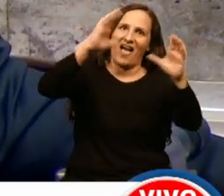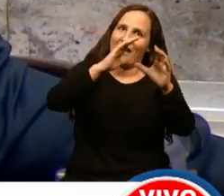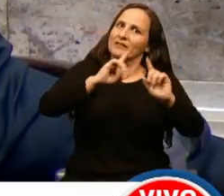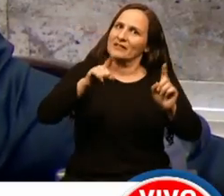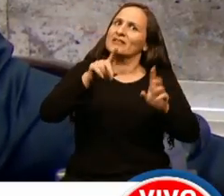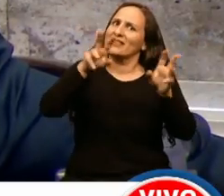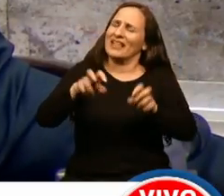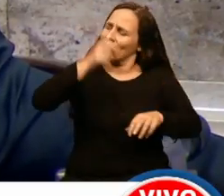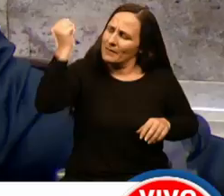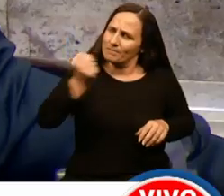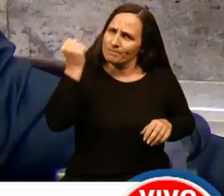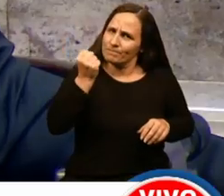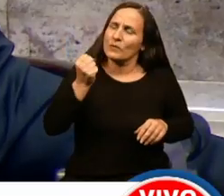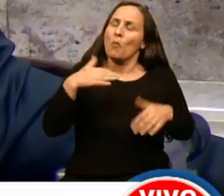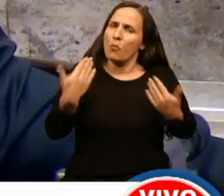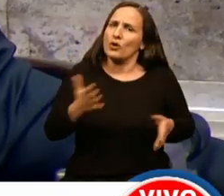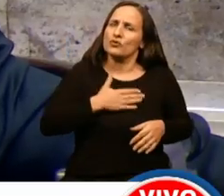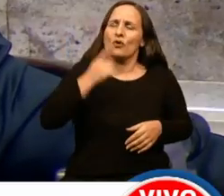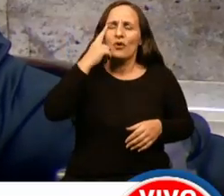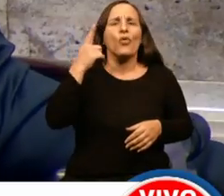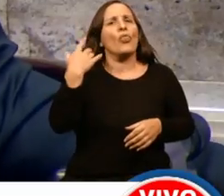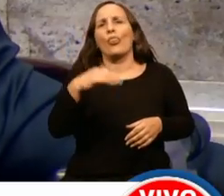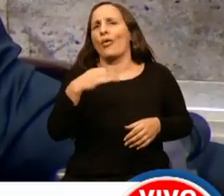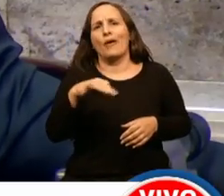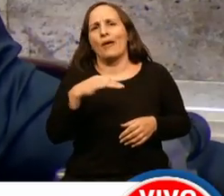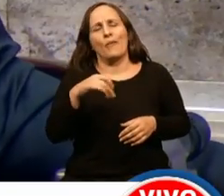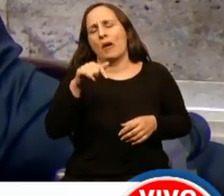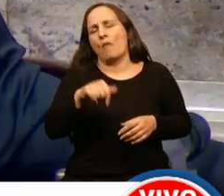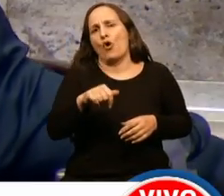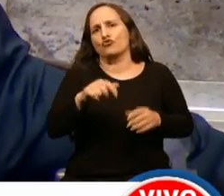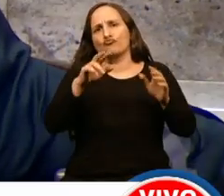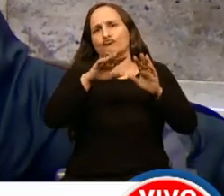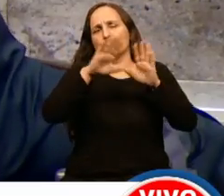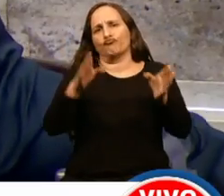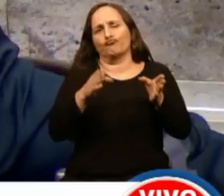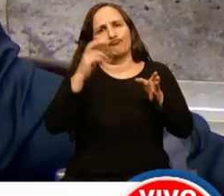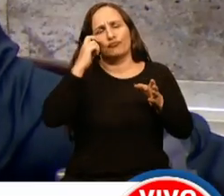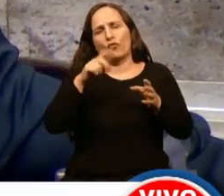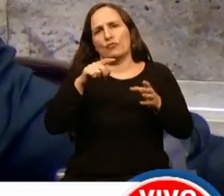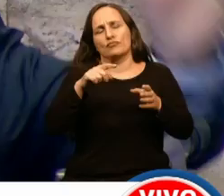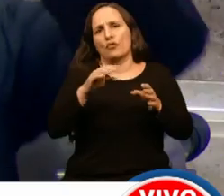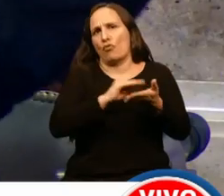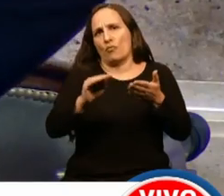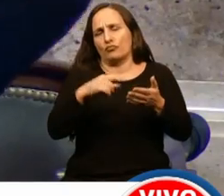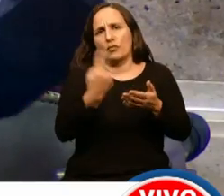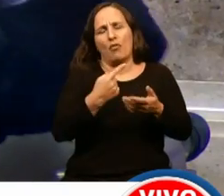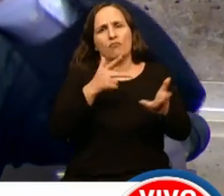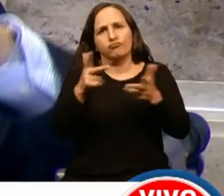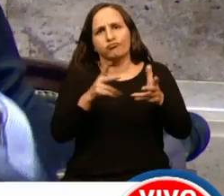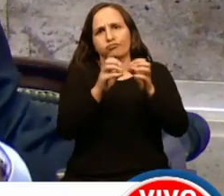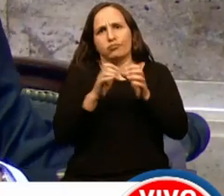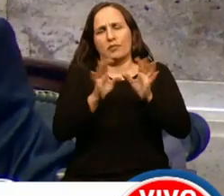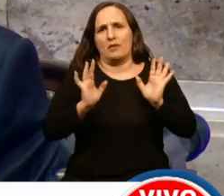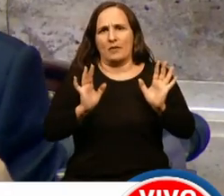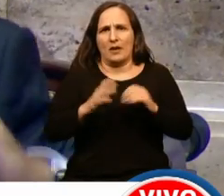y por eso me parece que en algún momento en esta cámara deberíamos estar discutiendo además con muchísimos